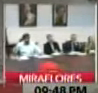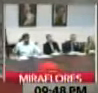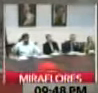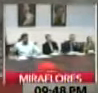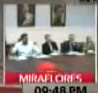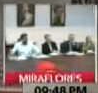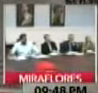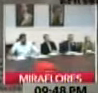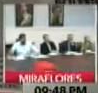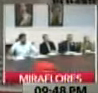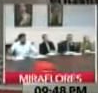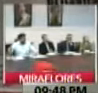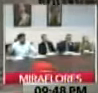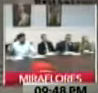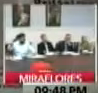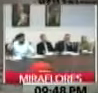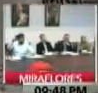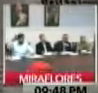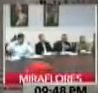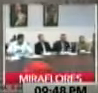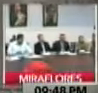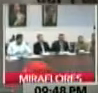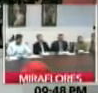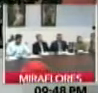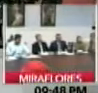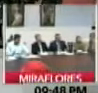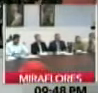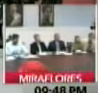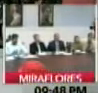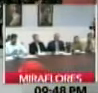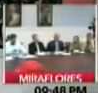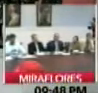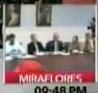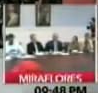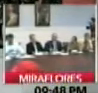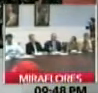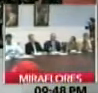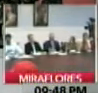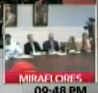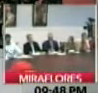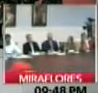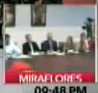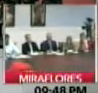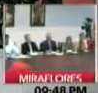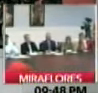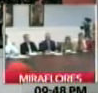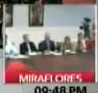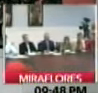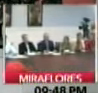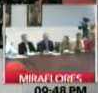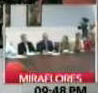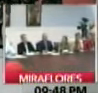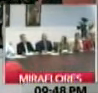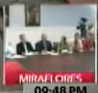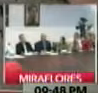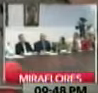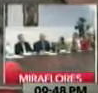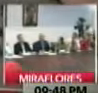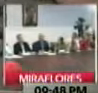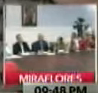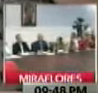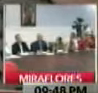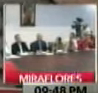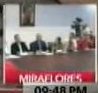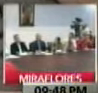Esto tuvo mucho que ver por la posición venezolana con la guerra, en la guerra de las Malvinas, en ese momento. Recrudece en batalla en las